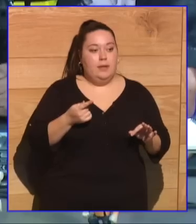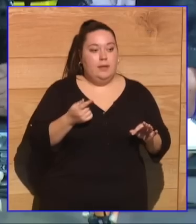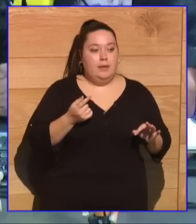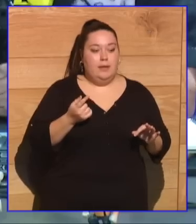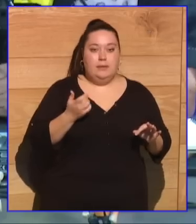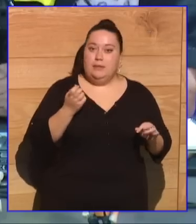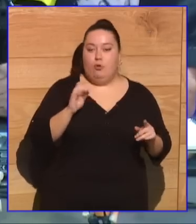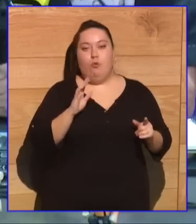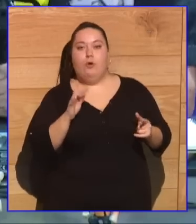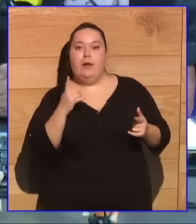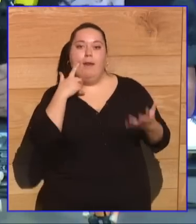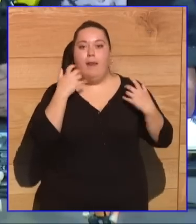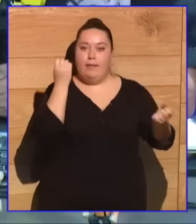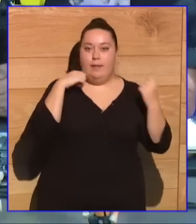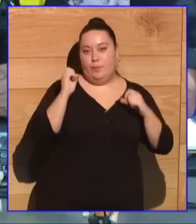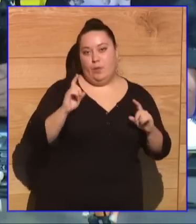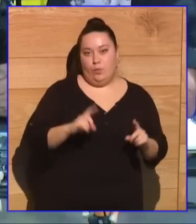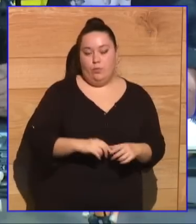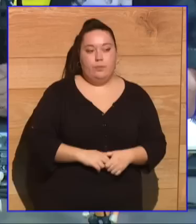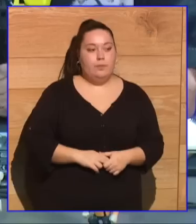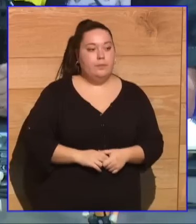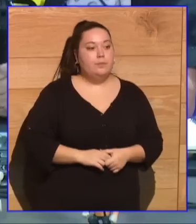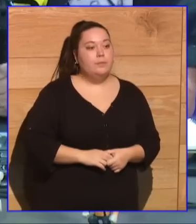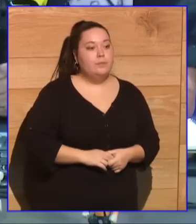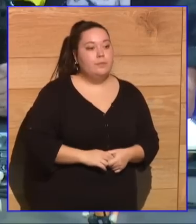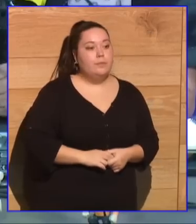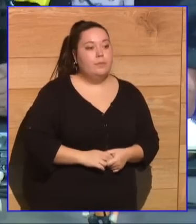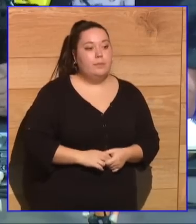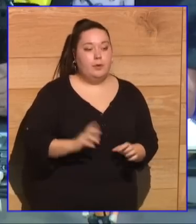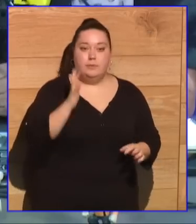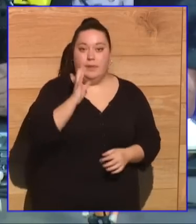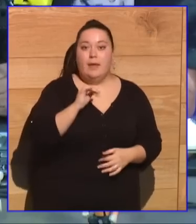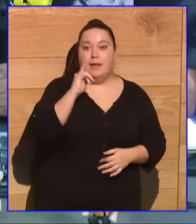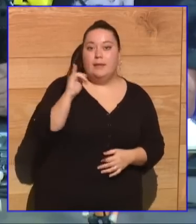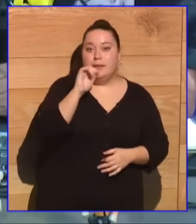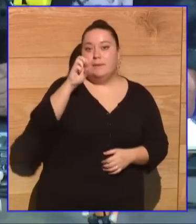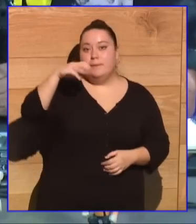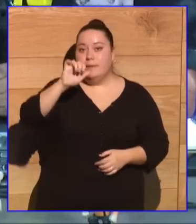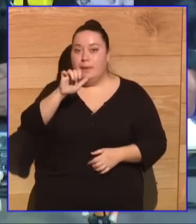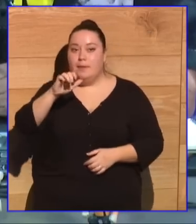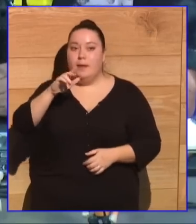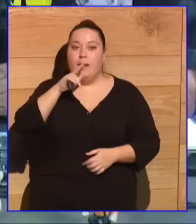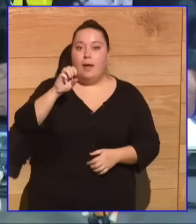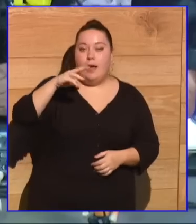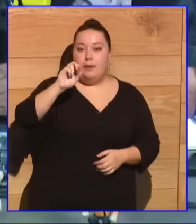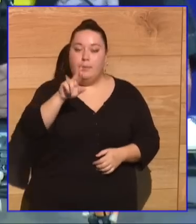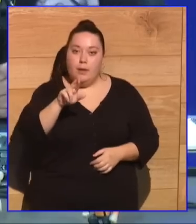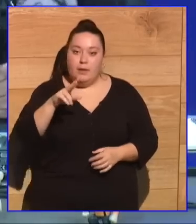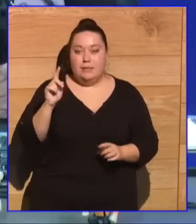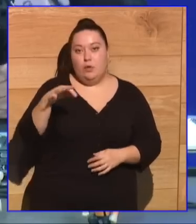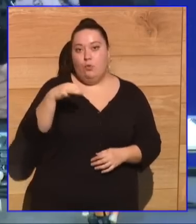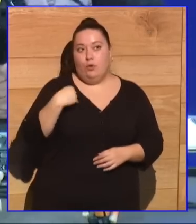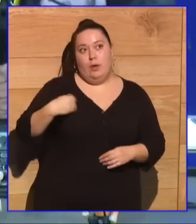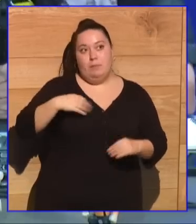pero es que todo el mundo... Y mira, yo he empezado hablando maravillas de Jim Hammond, pero es verdad que Jim Hammond es el único actor que está un poco en su terreno, porque Willem